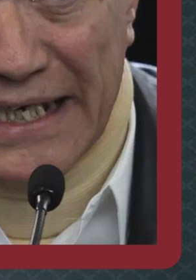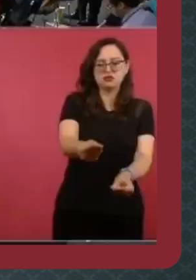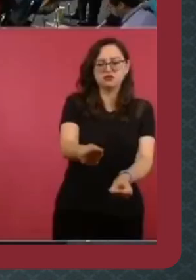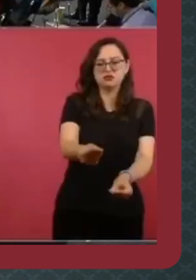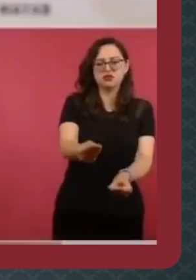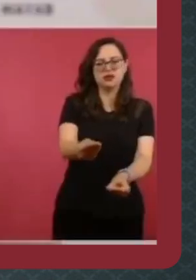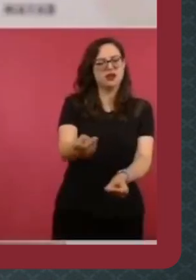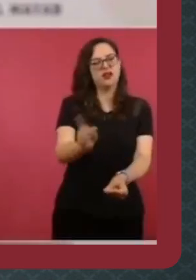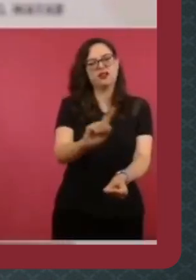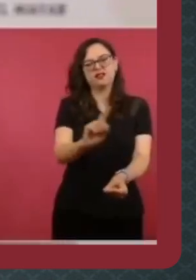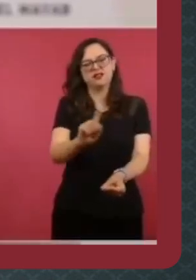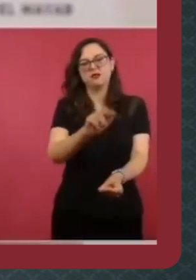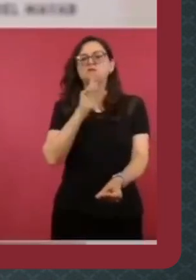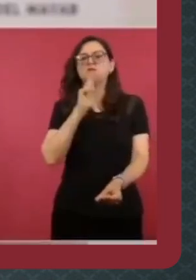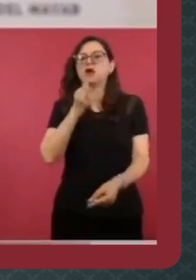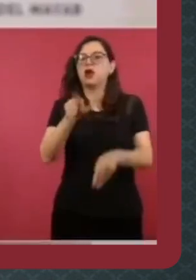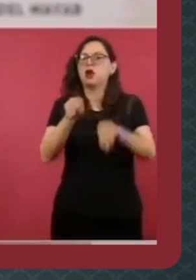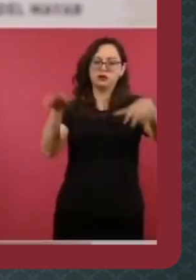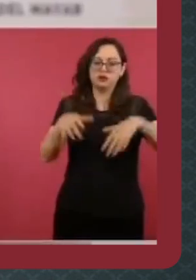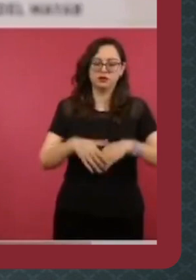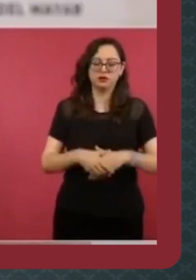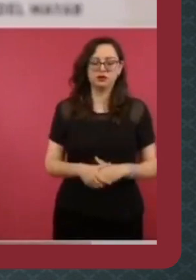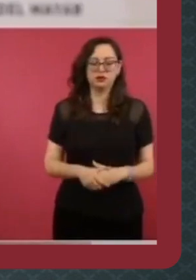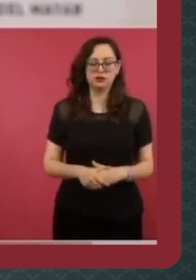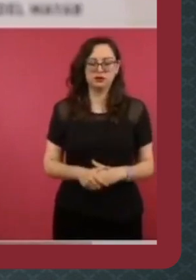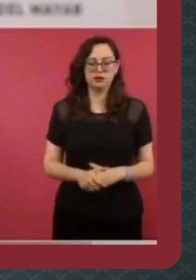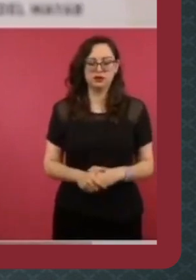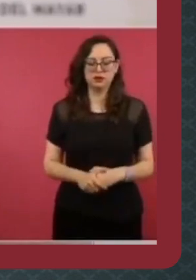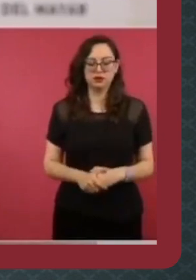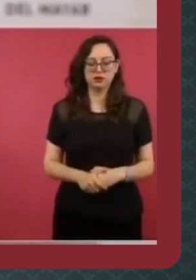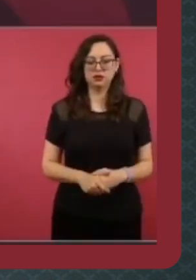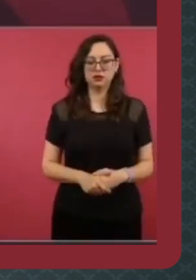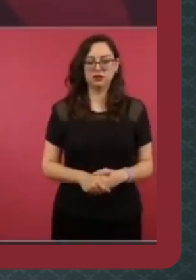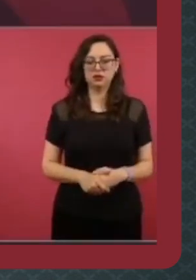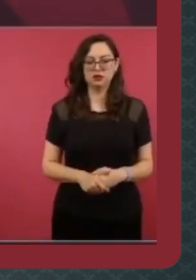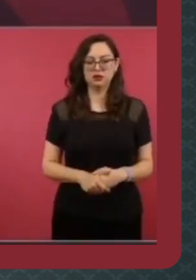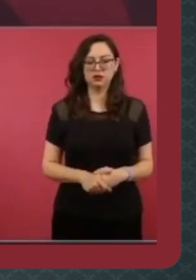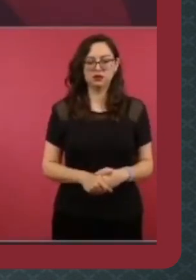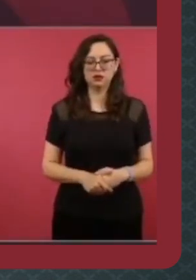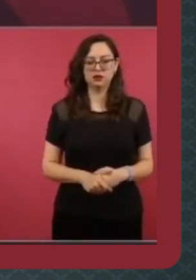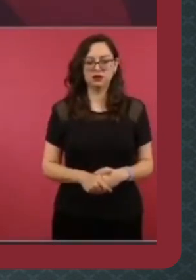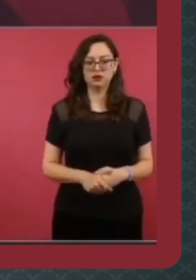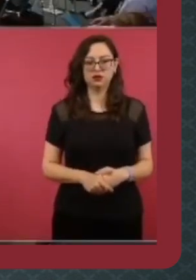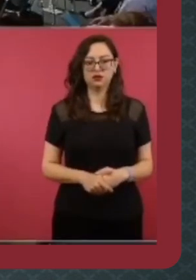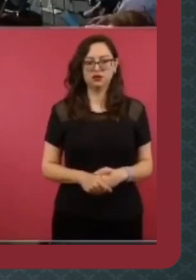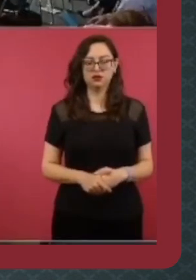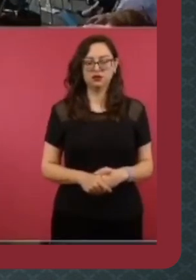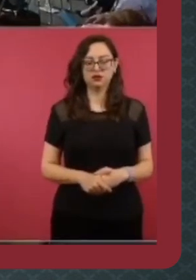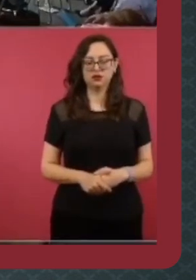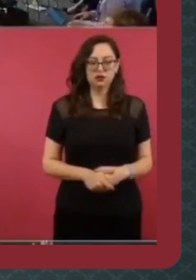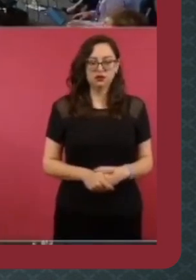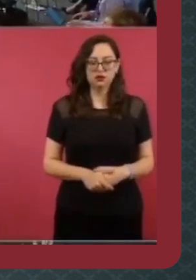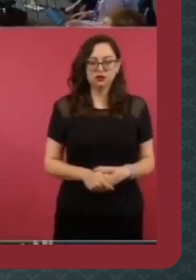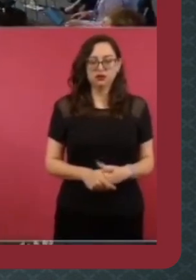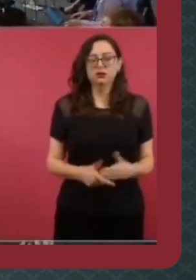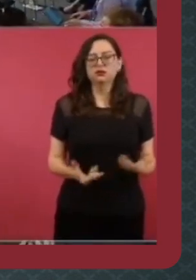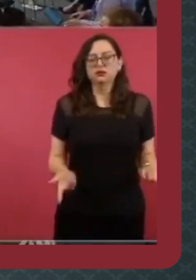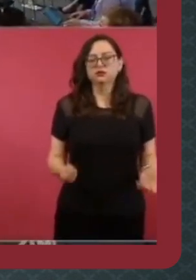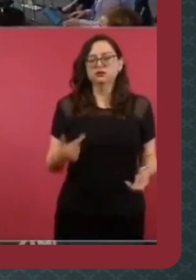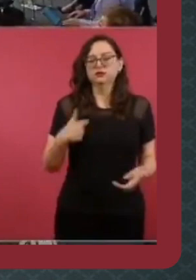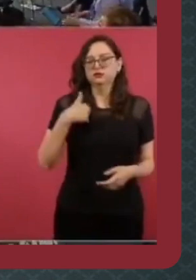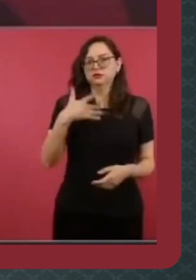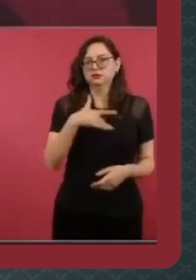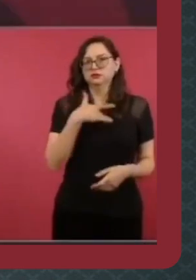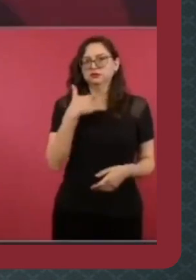gobierno mexicano en defender los derechos y y la soberanía de nuestro país es lamentable que se hayan presentado conflictos en la